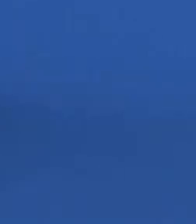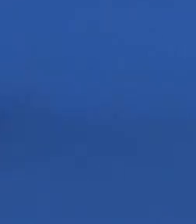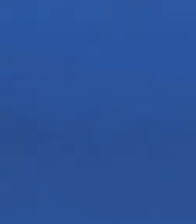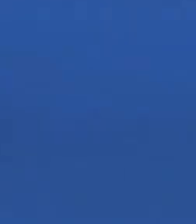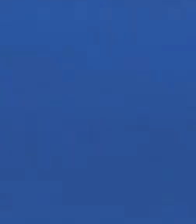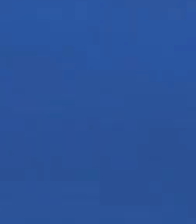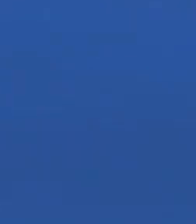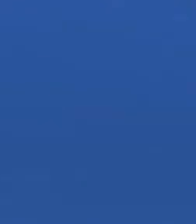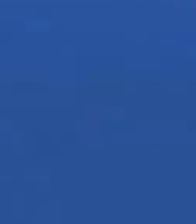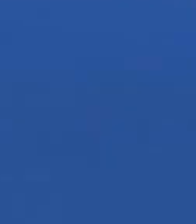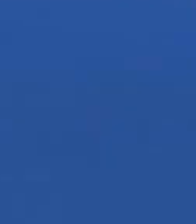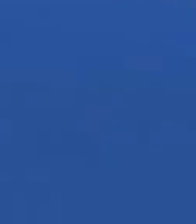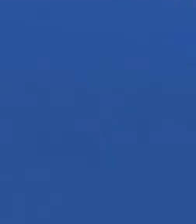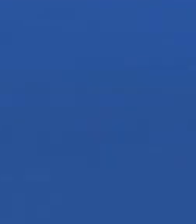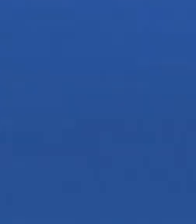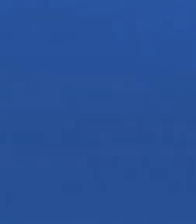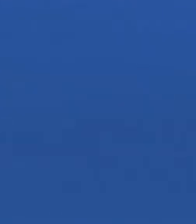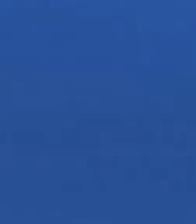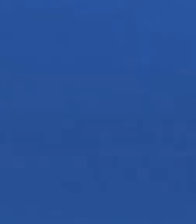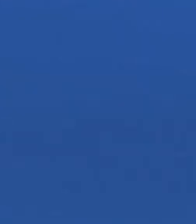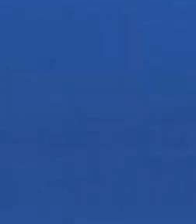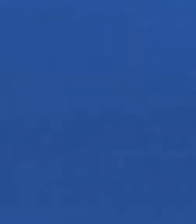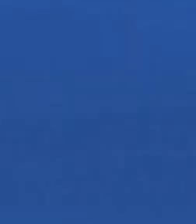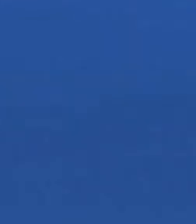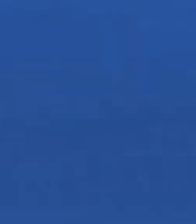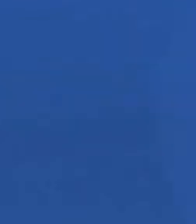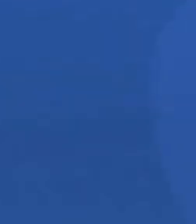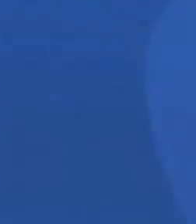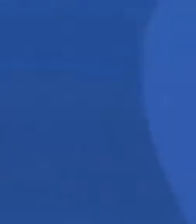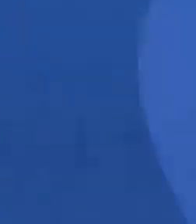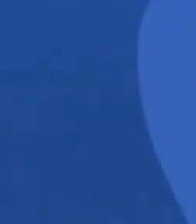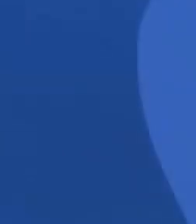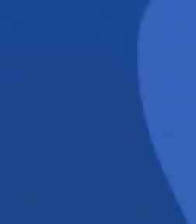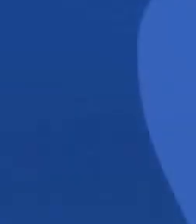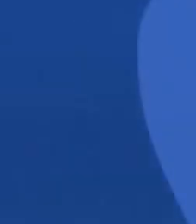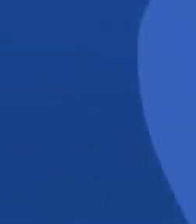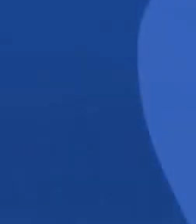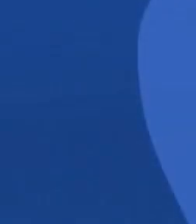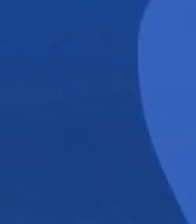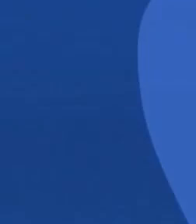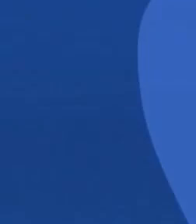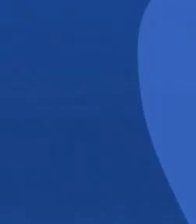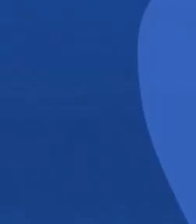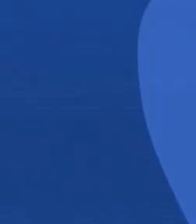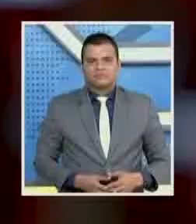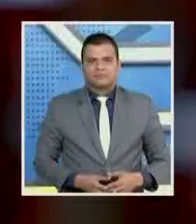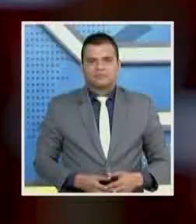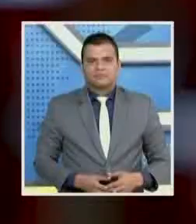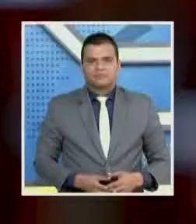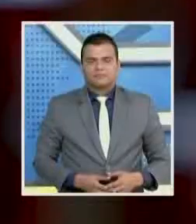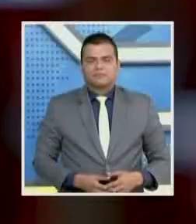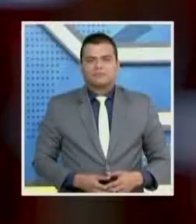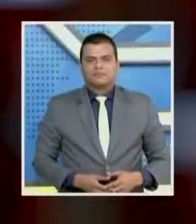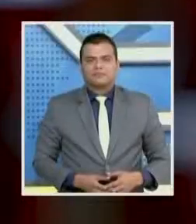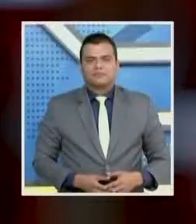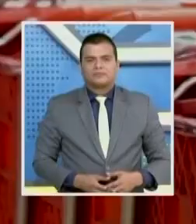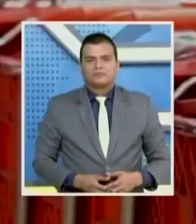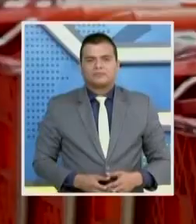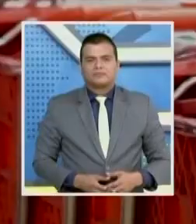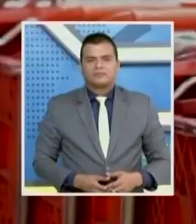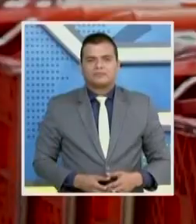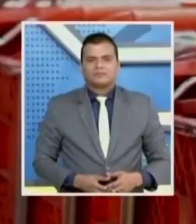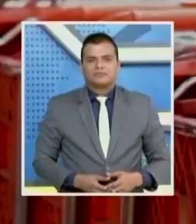Tomémonos un tinto, seamos amigos. Café Águila Roja, calidad certificada.